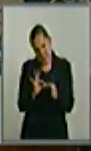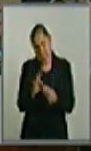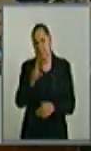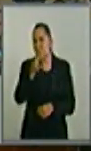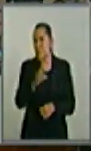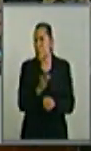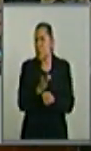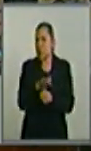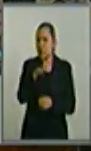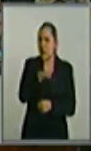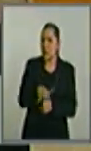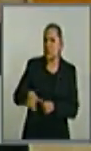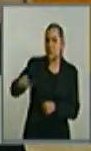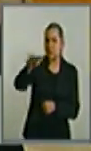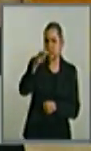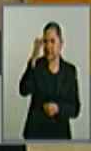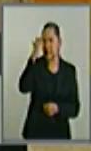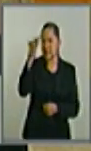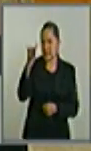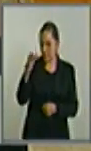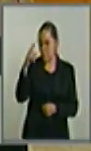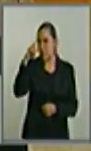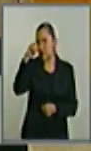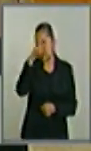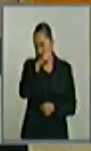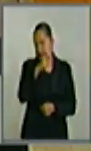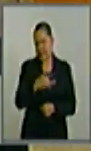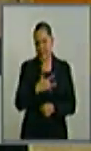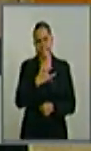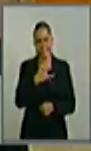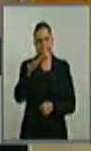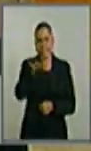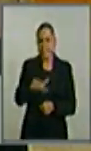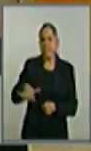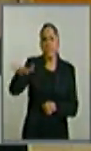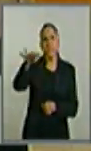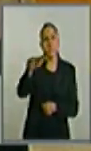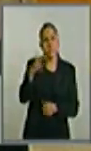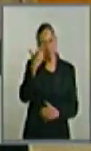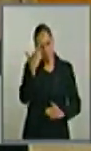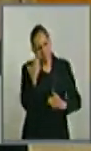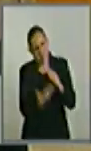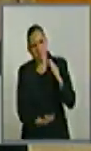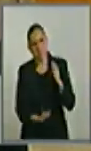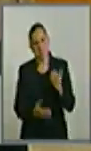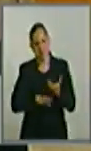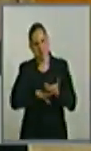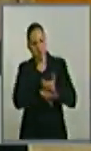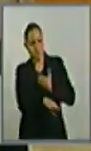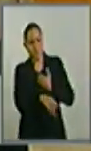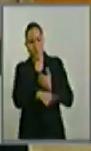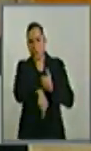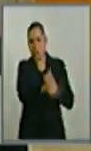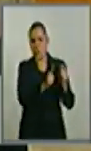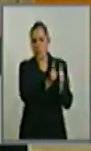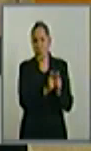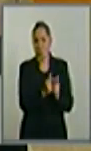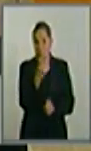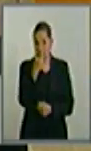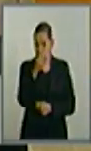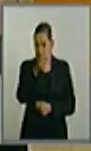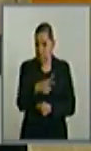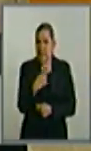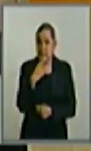delicada la que estamos viviendo con este tipo de acciones xenofóbicas que no abonan en nada al proyecto de unidad,